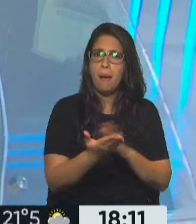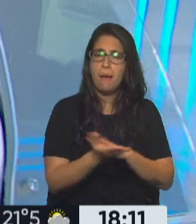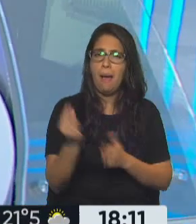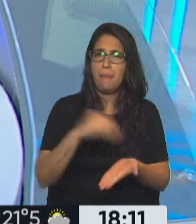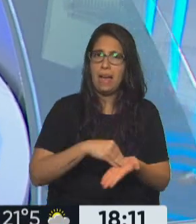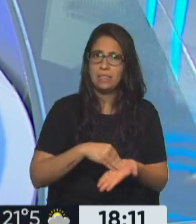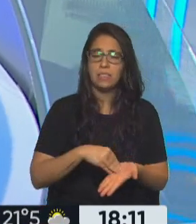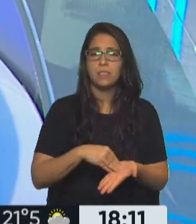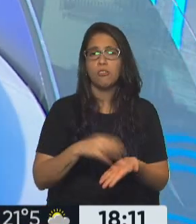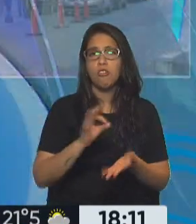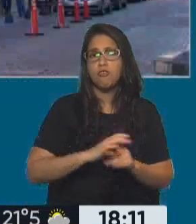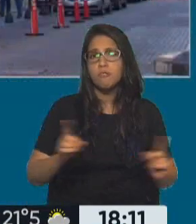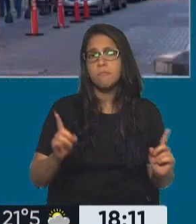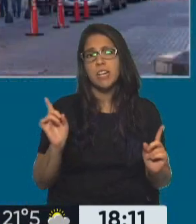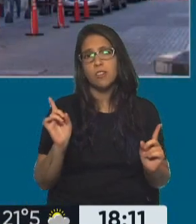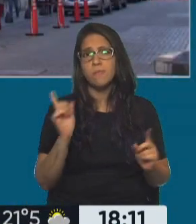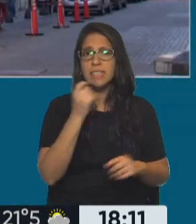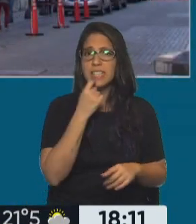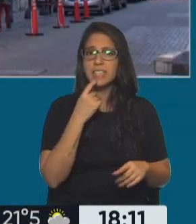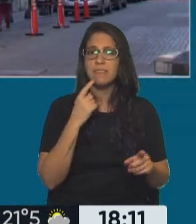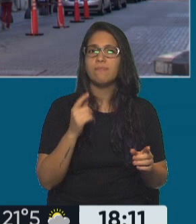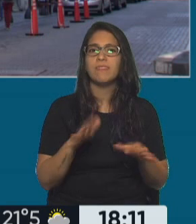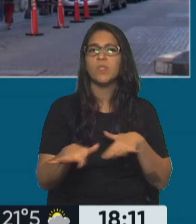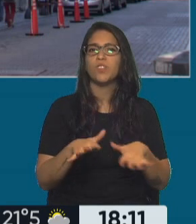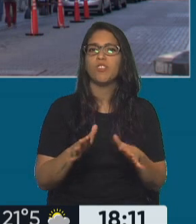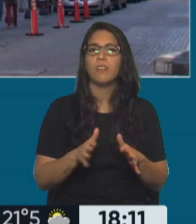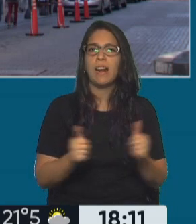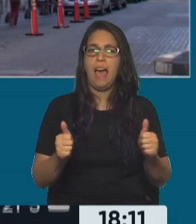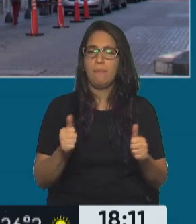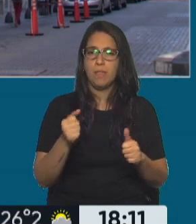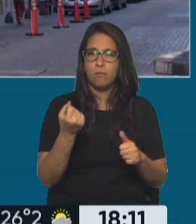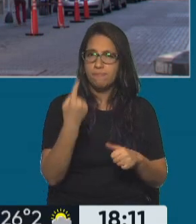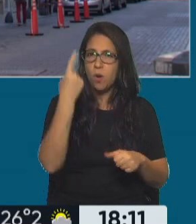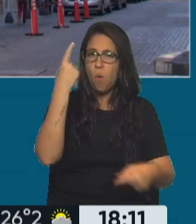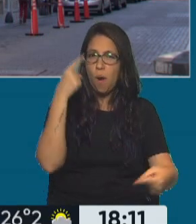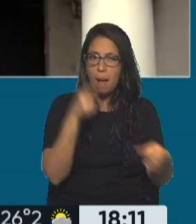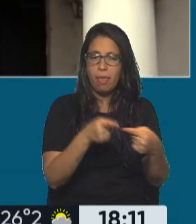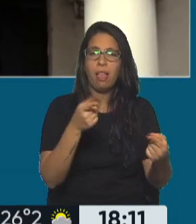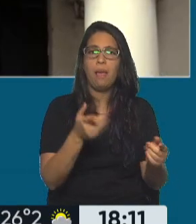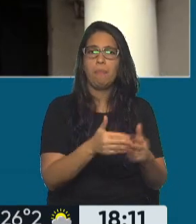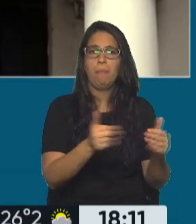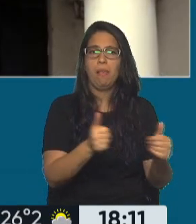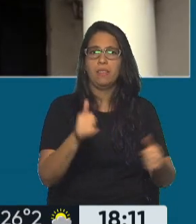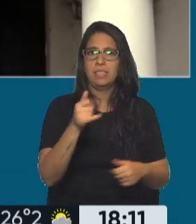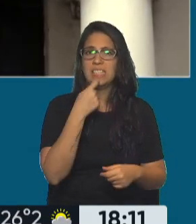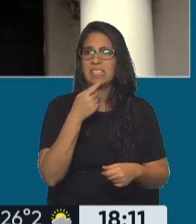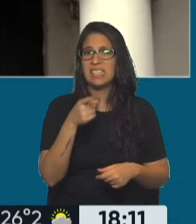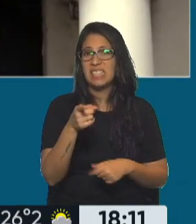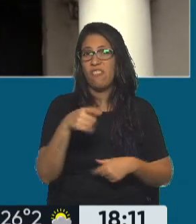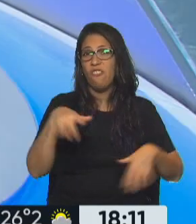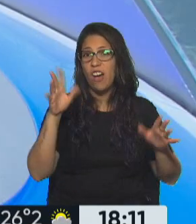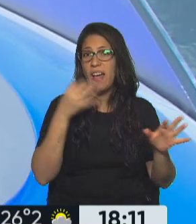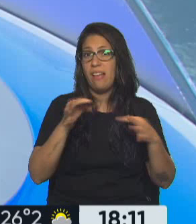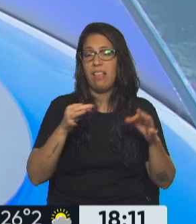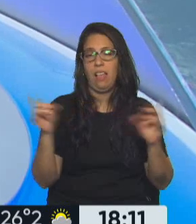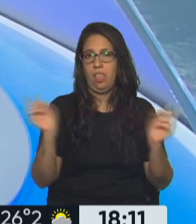pero tiene sentido si son operaciones cortitas y puntuales, no que permanentemente tenga que estar vendiendo, pues se convierte en el gran vendedor de